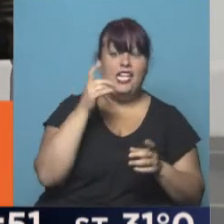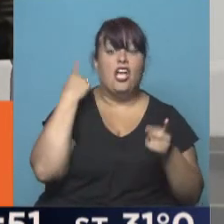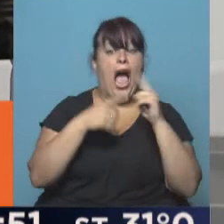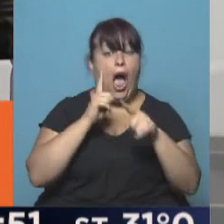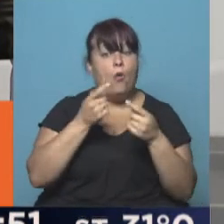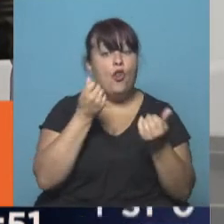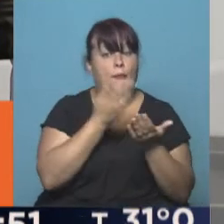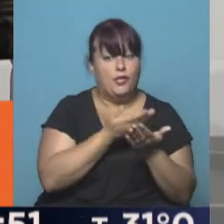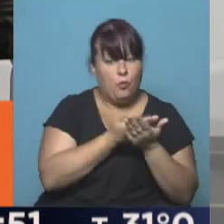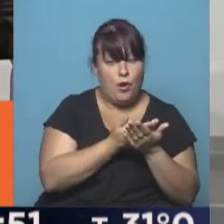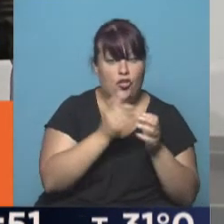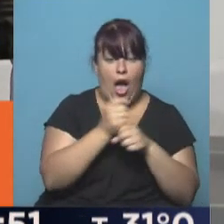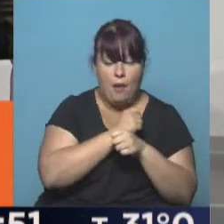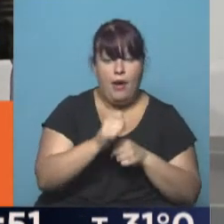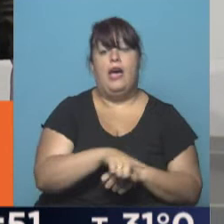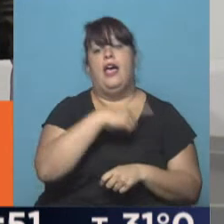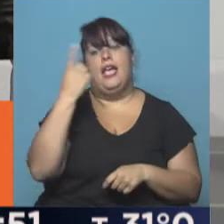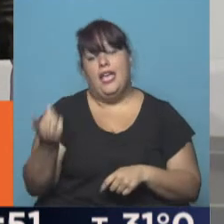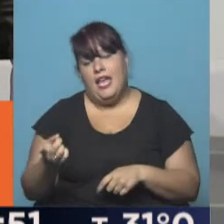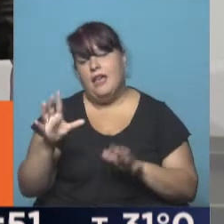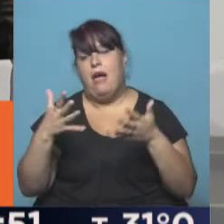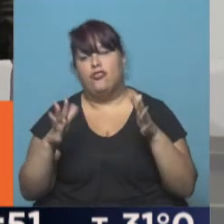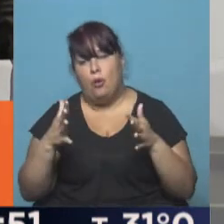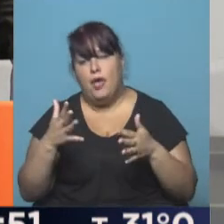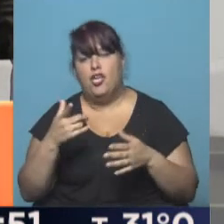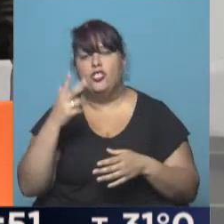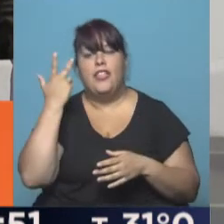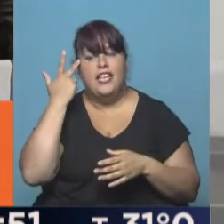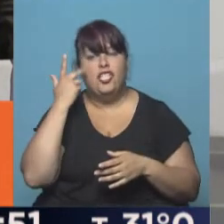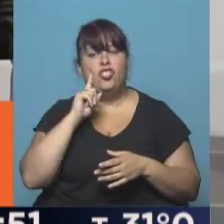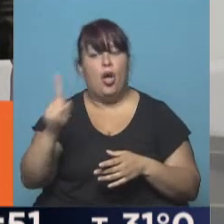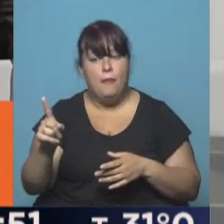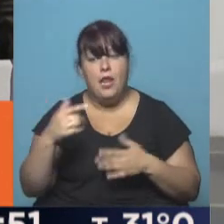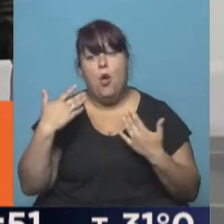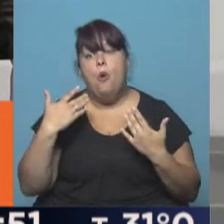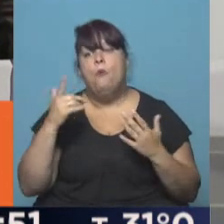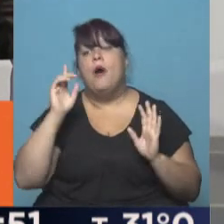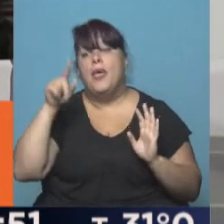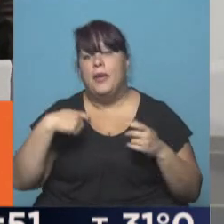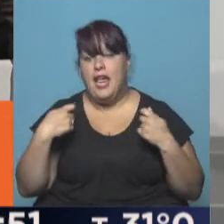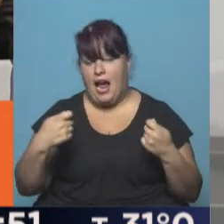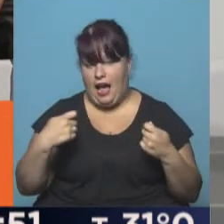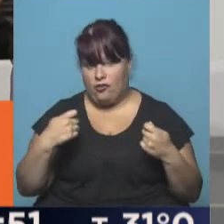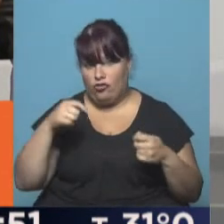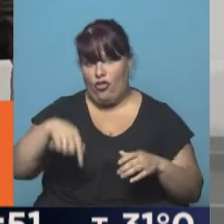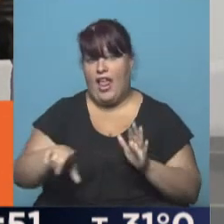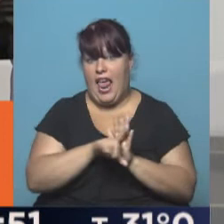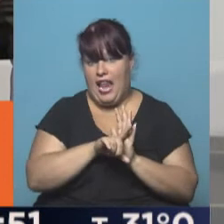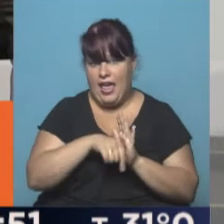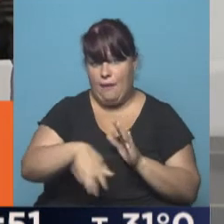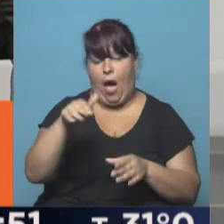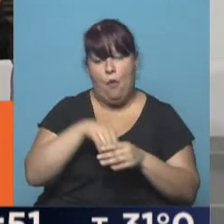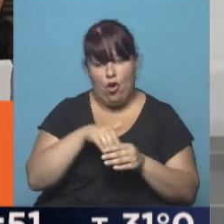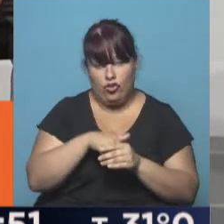previstos en el presupuesto aprobado y los alrededor de 18.000 que puede salir la actual ley que se va a votar.